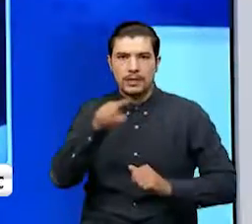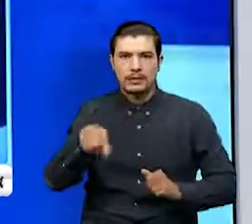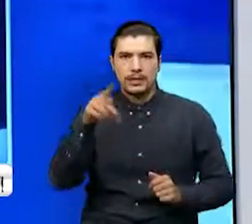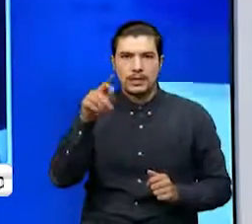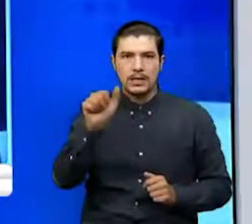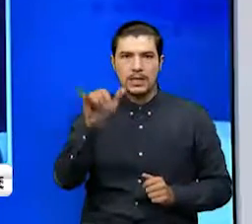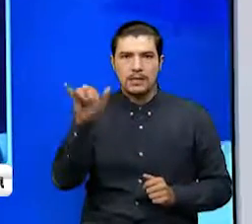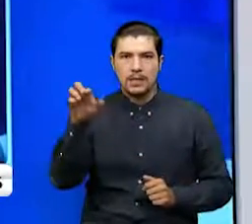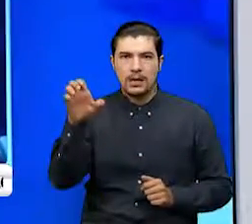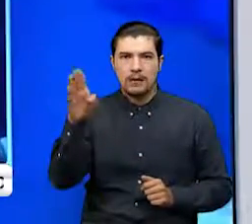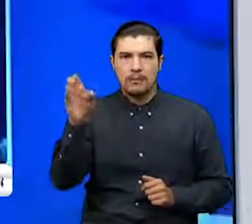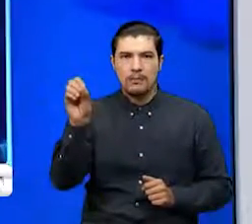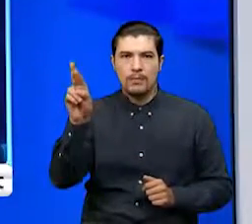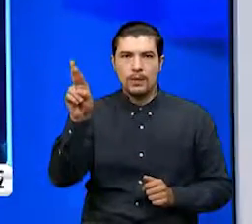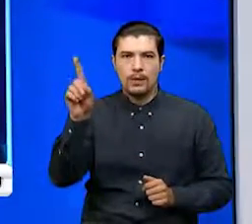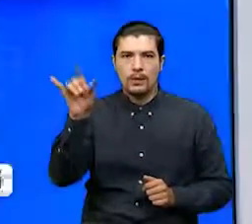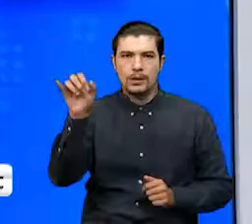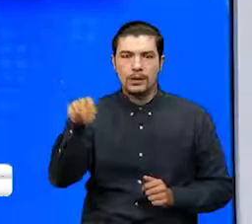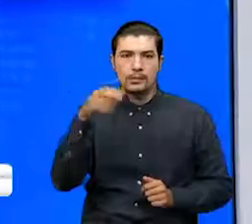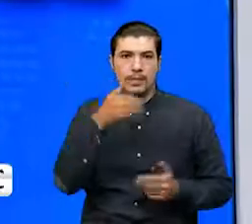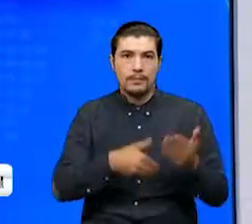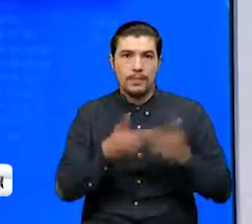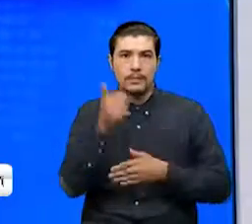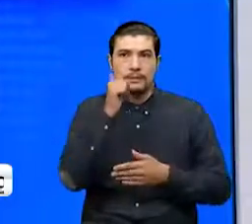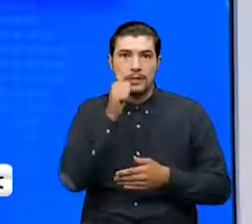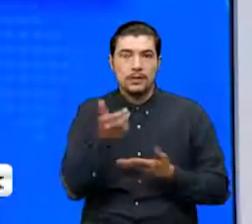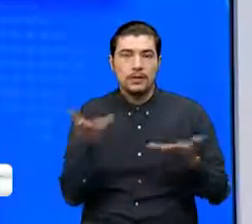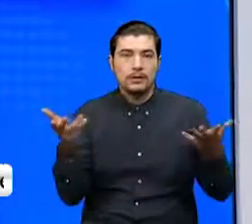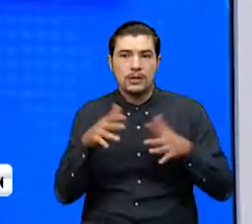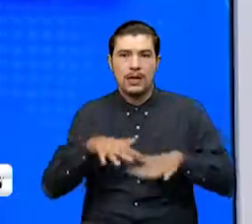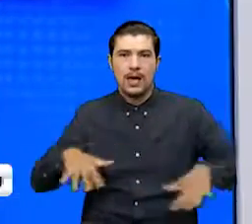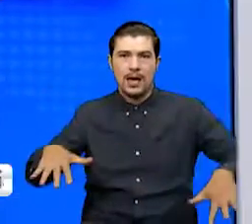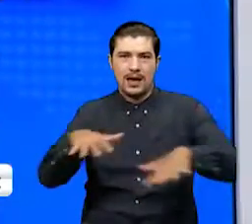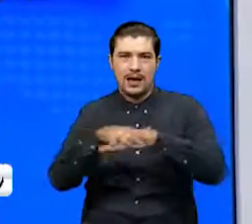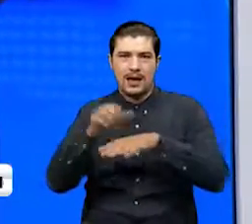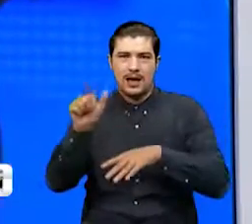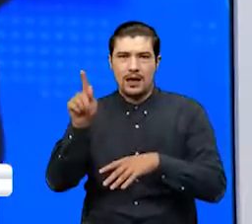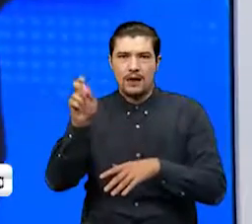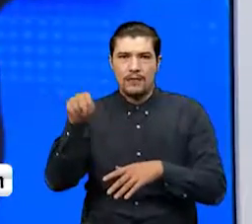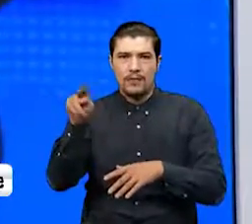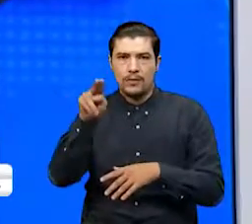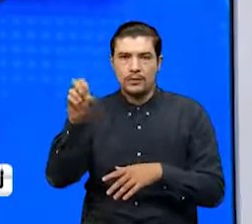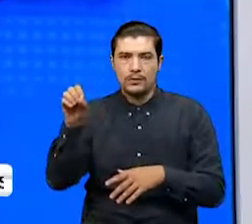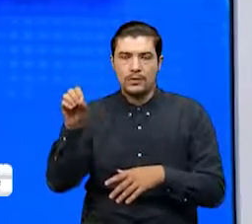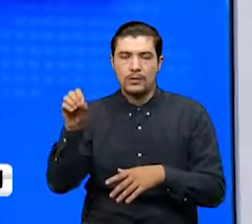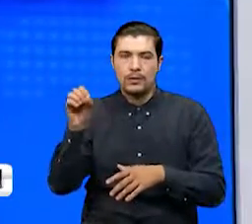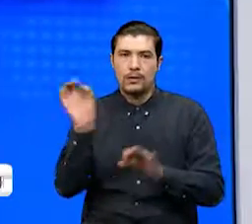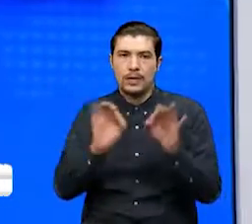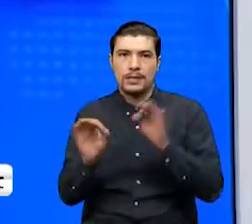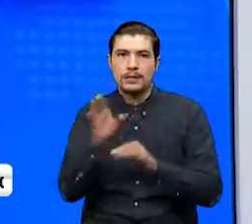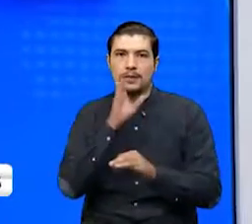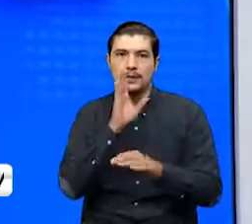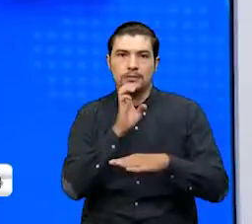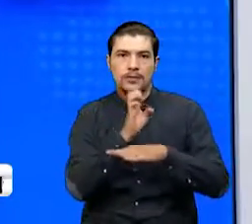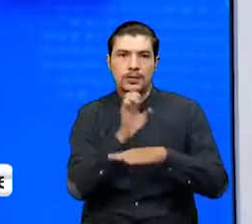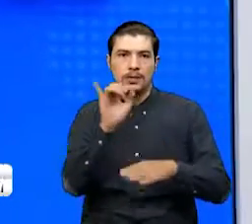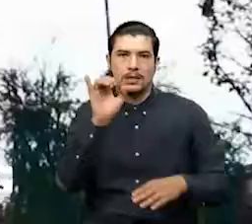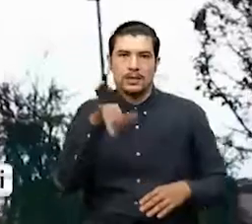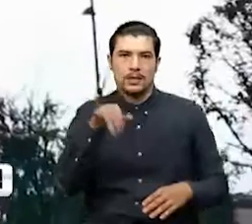a partir de la una y treinta de la tarde en el velódromo alfonso flórez ortiz y es organizado por el inder book